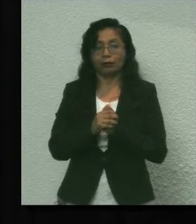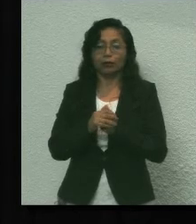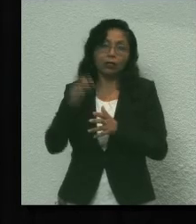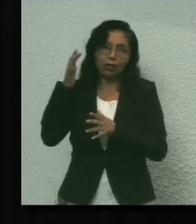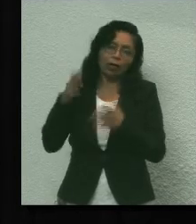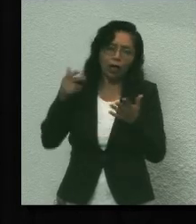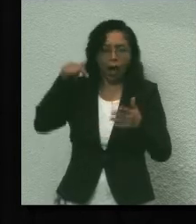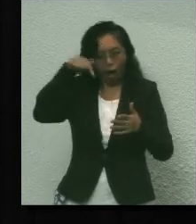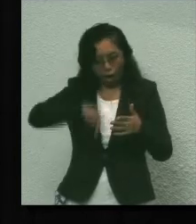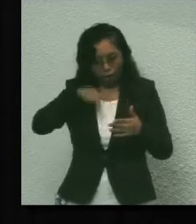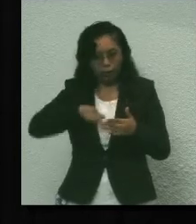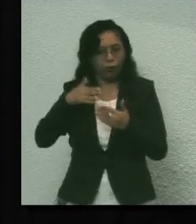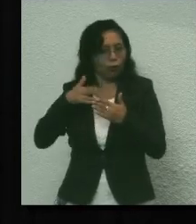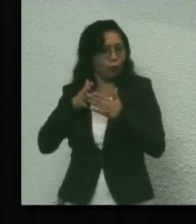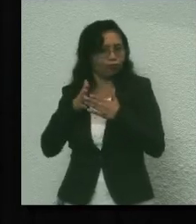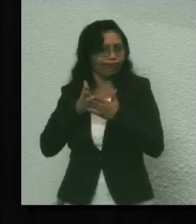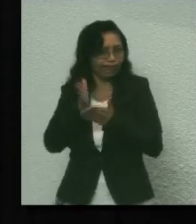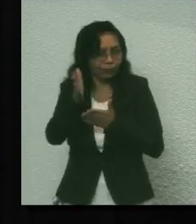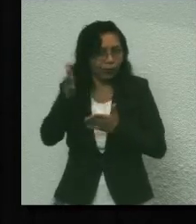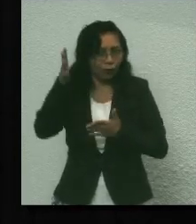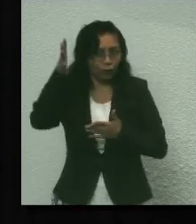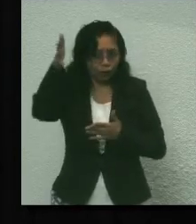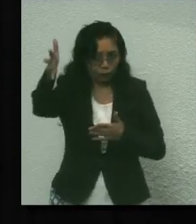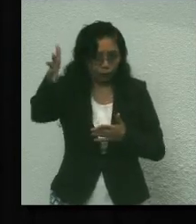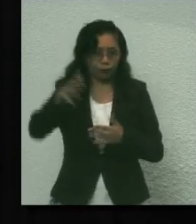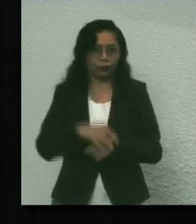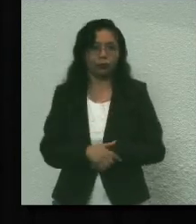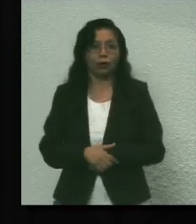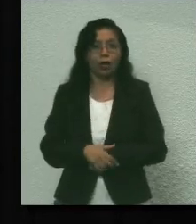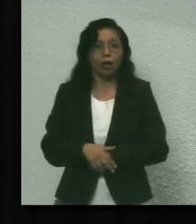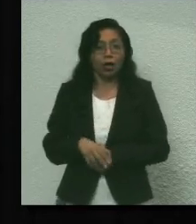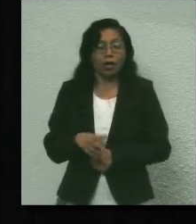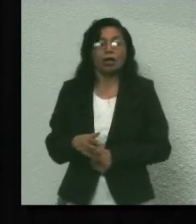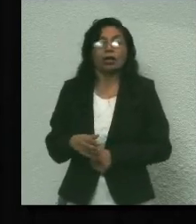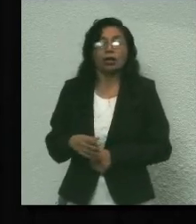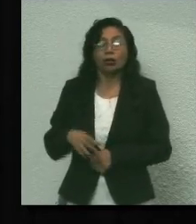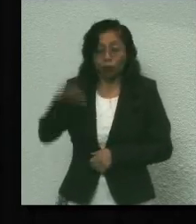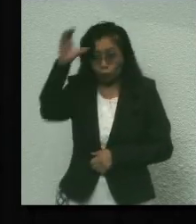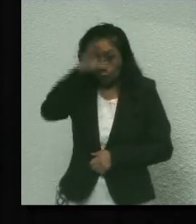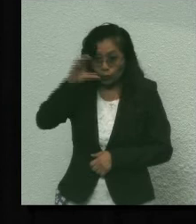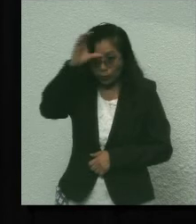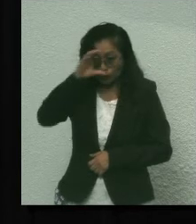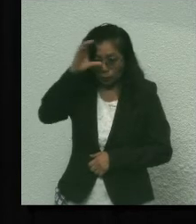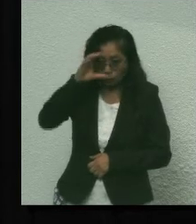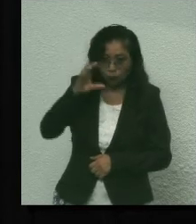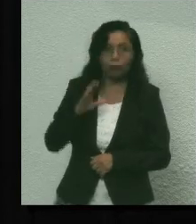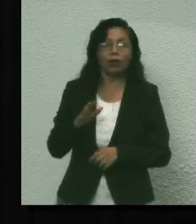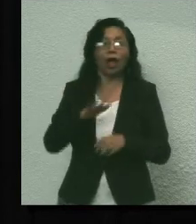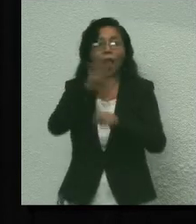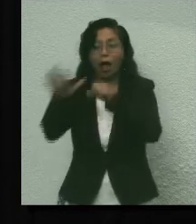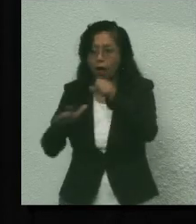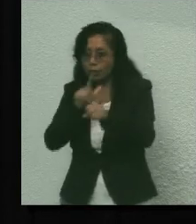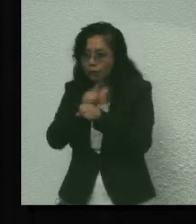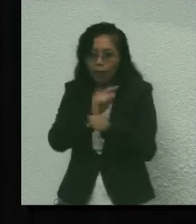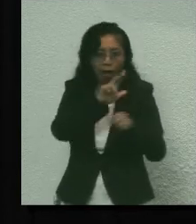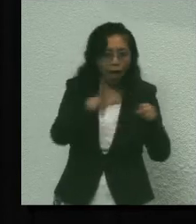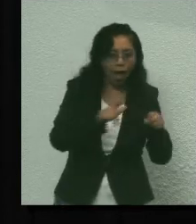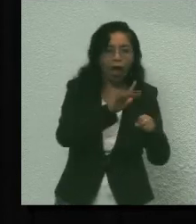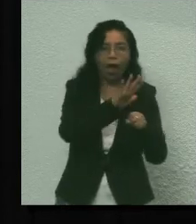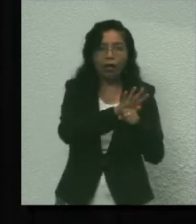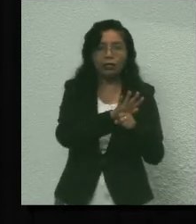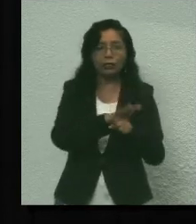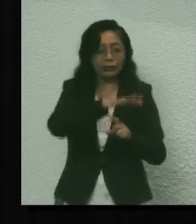generaciones y que debemos salvaguardar nuestra cultura y vídeo ver biodiversidad son principales